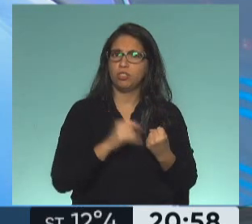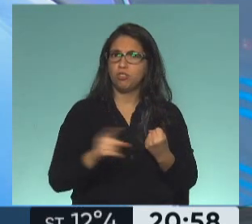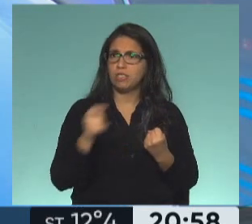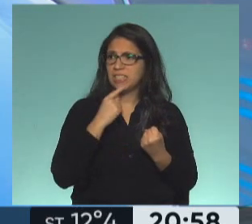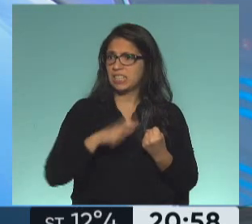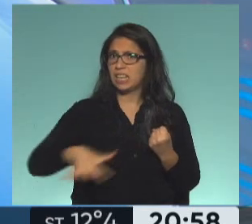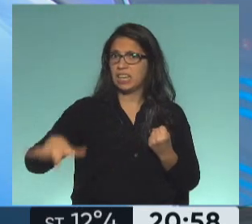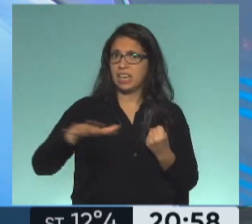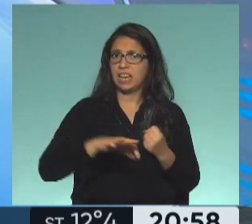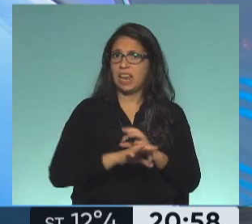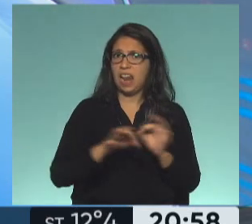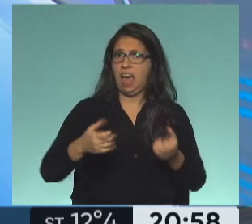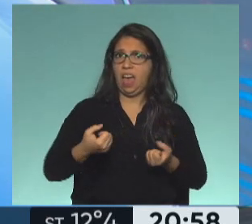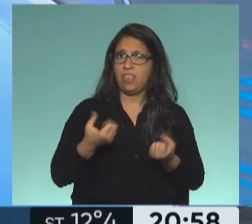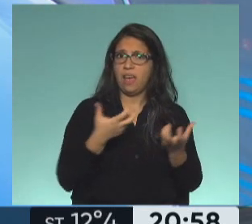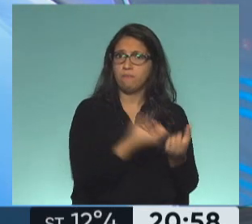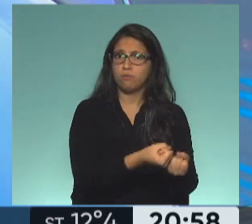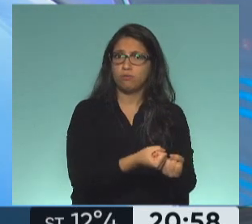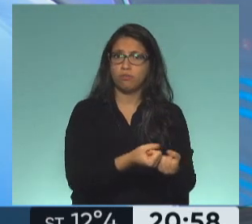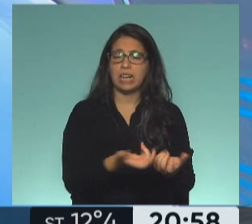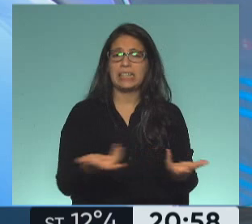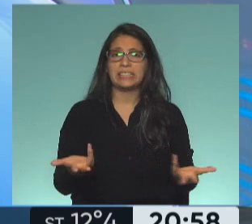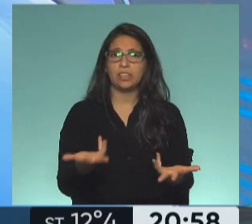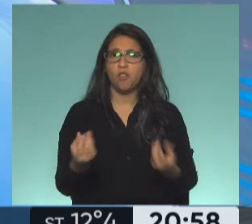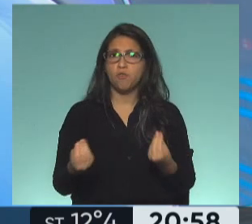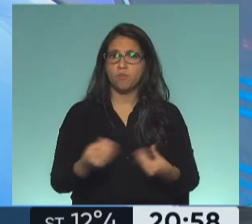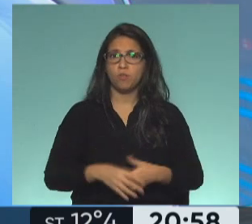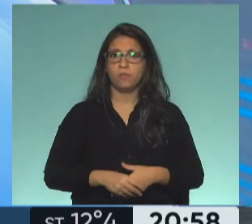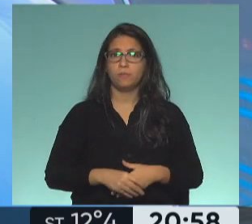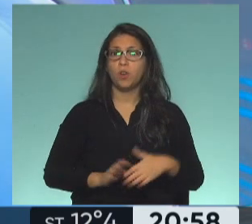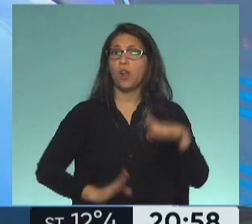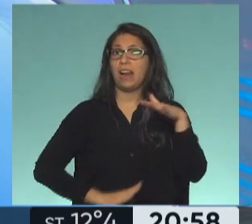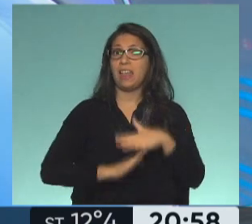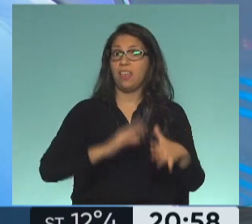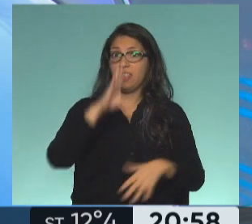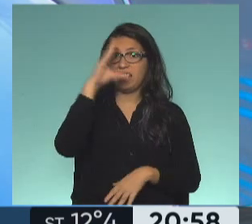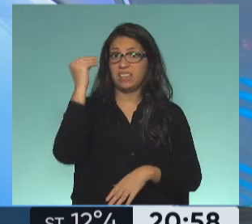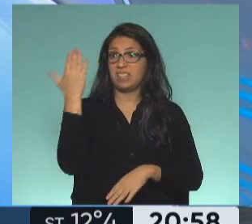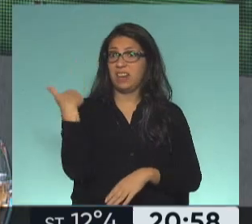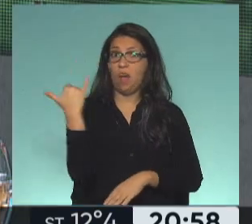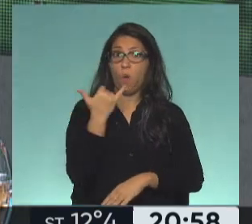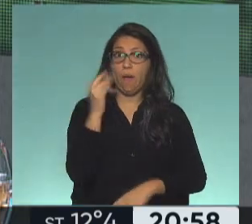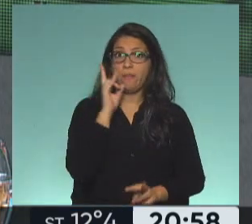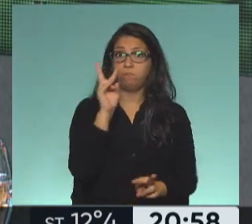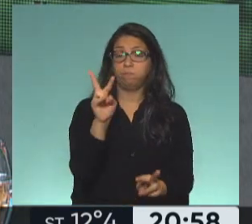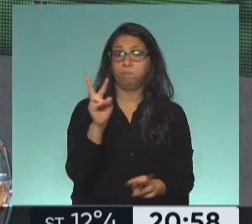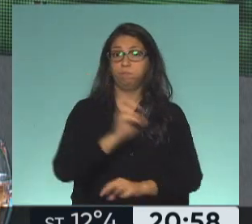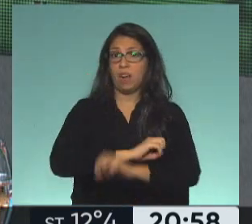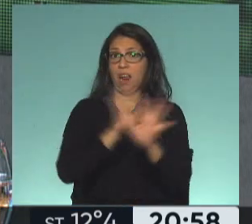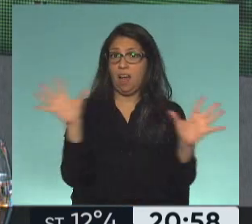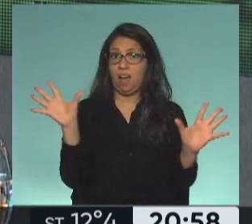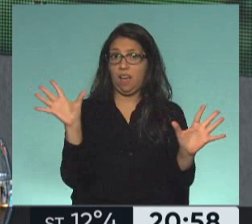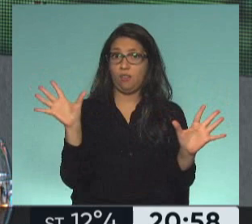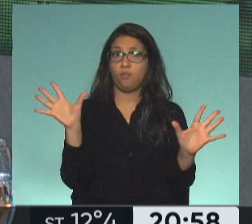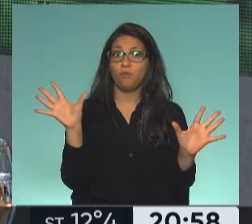acompañan esos números que no traicionan la inflación? Bueno, el liderazgo de Cristina el jueves me parece que quedó demostrado, sobre todo